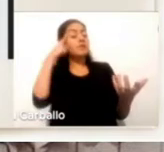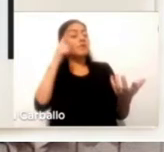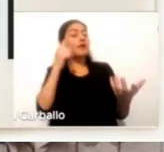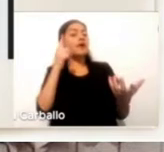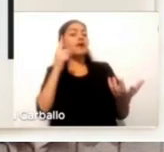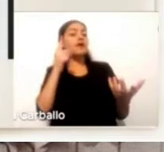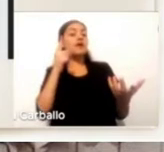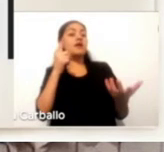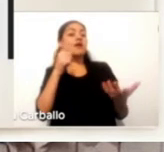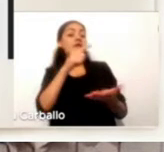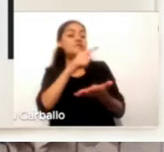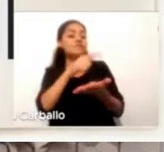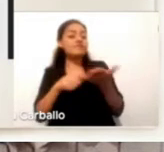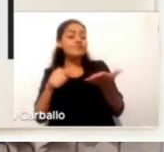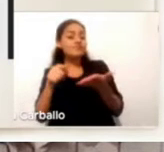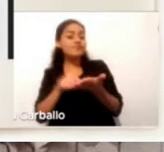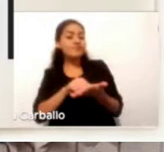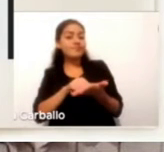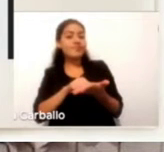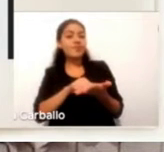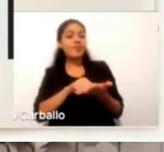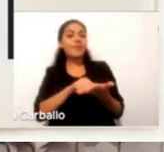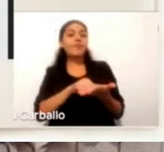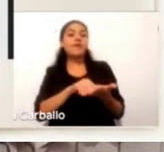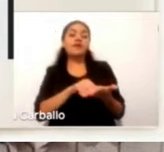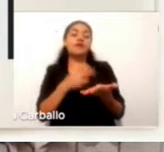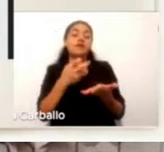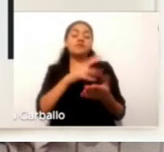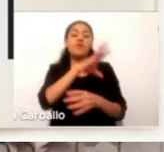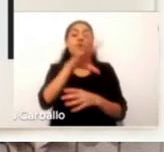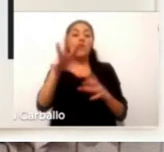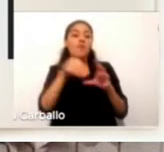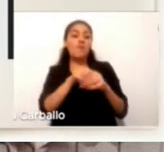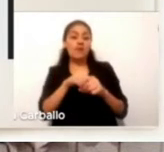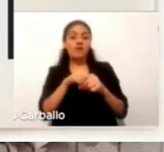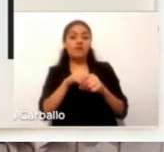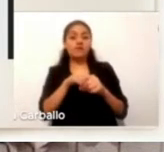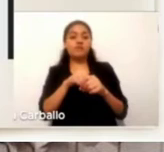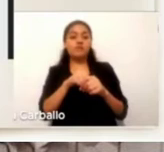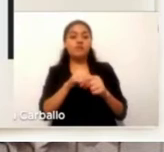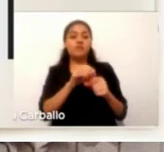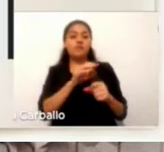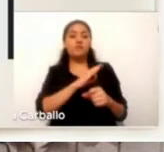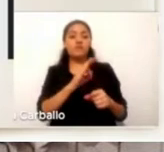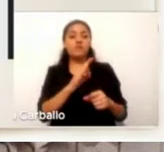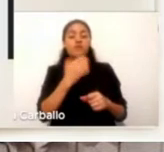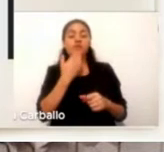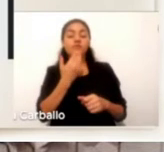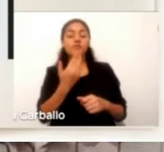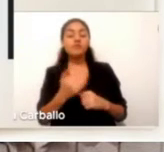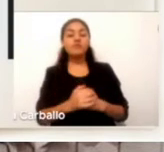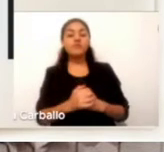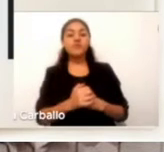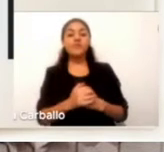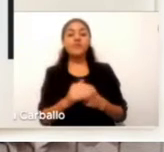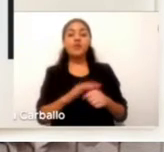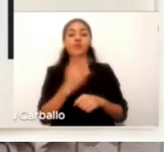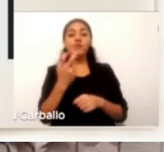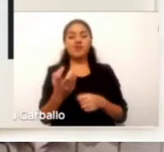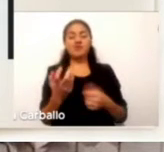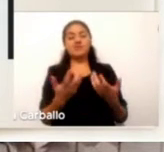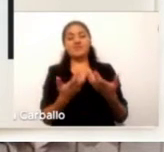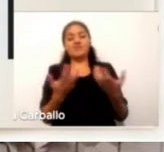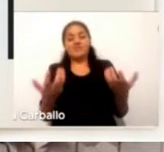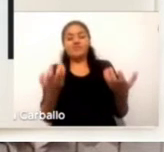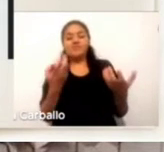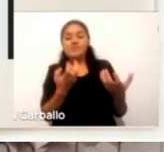es imperativo la concurrencia de la totalidad de estos. Por todo lo anterior, se propone declarar infundado el